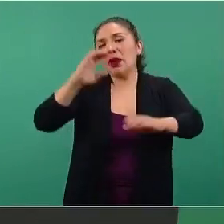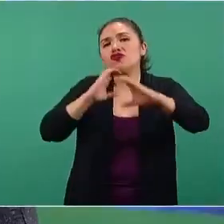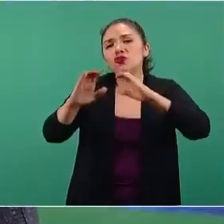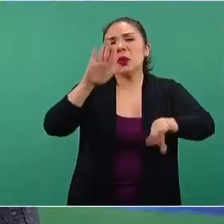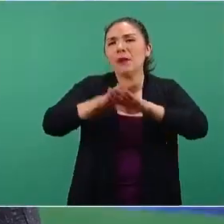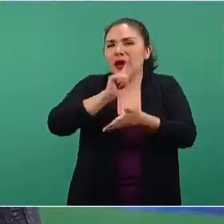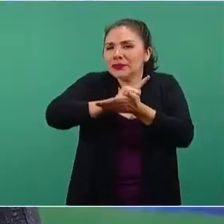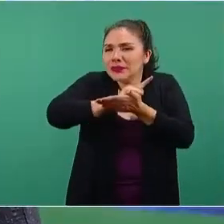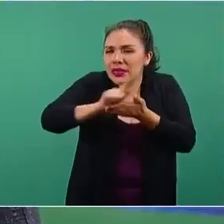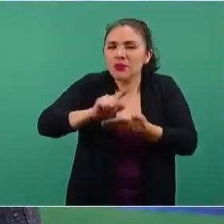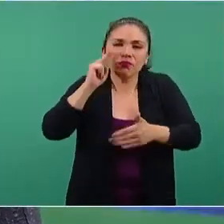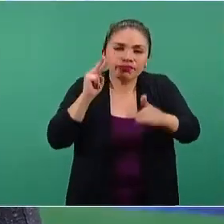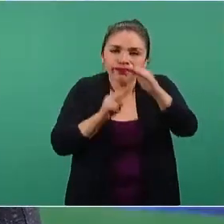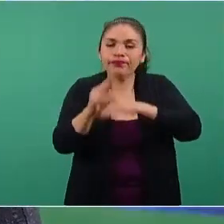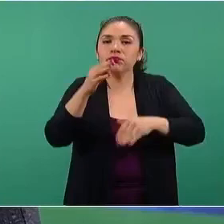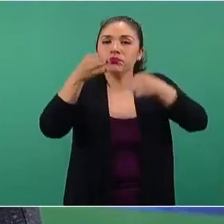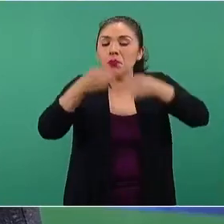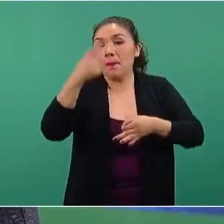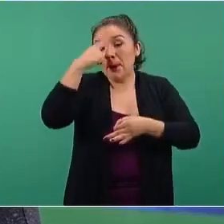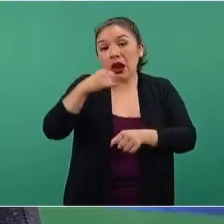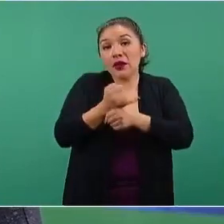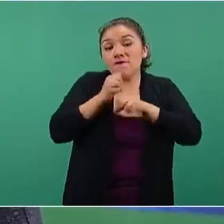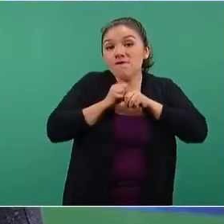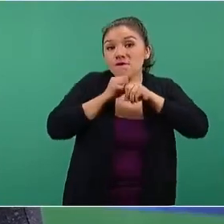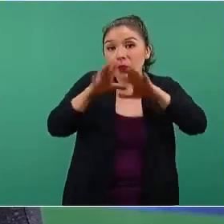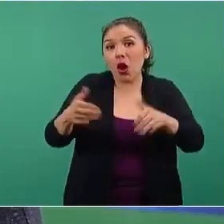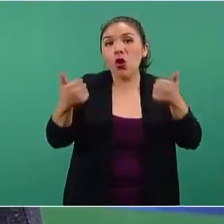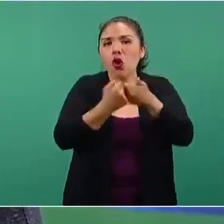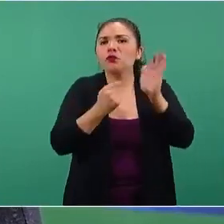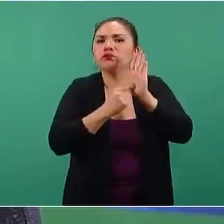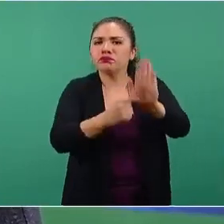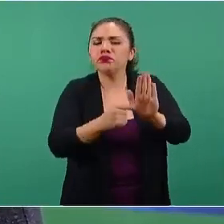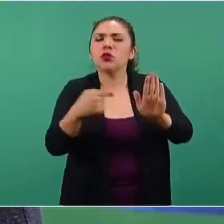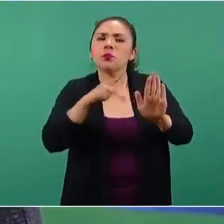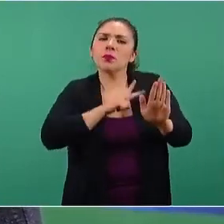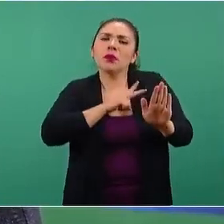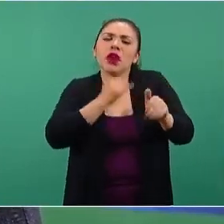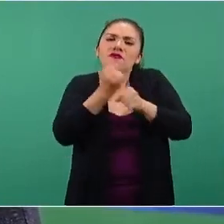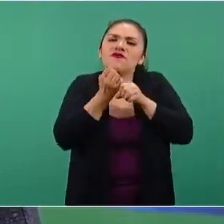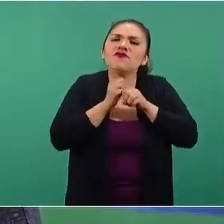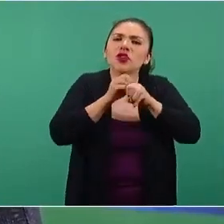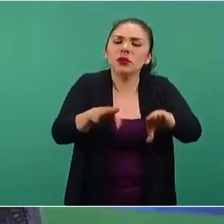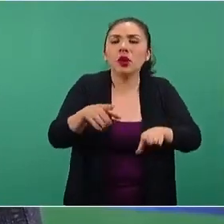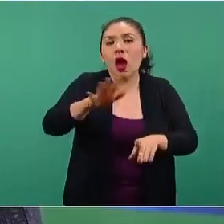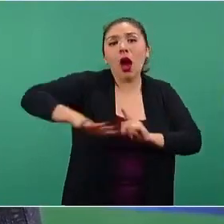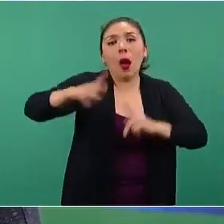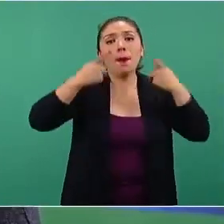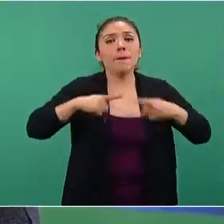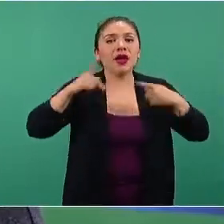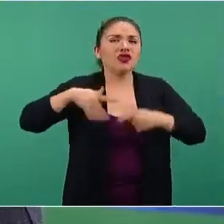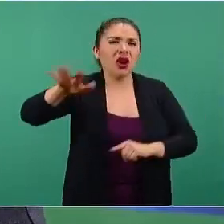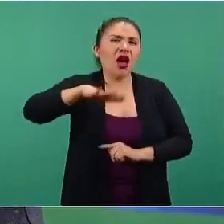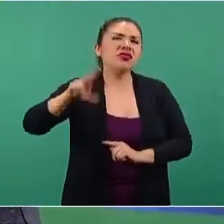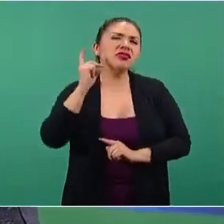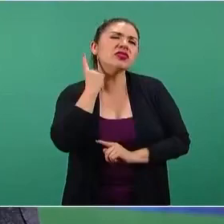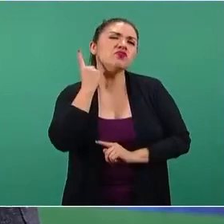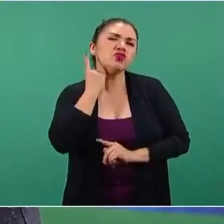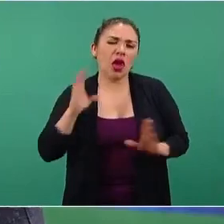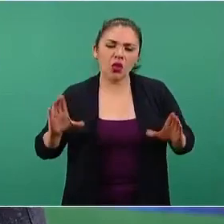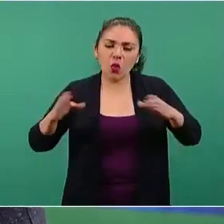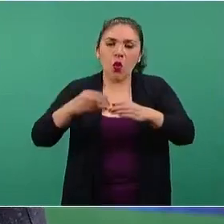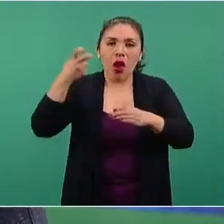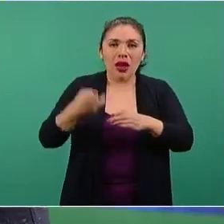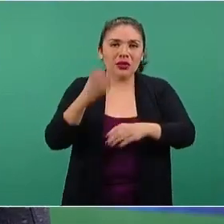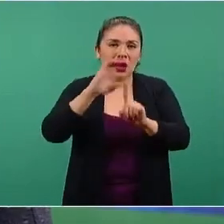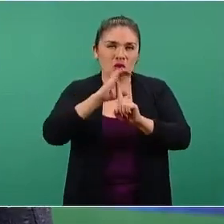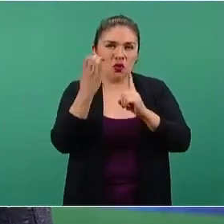transparencia y información, presentar información a las personas legisladoras que pertenecen a